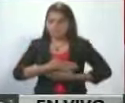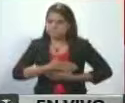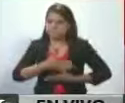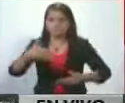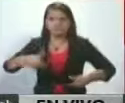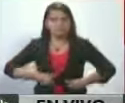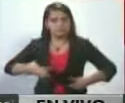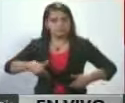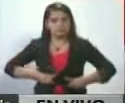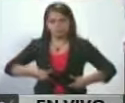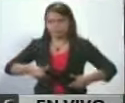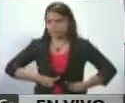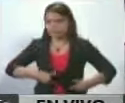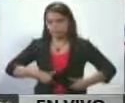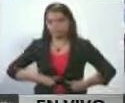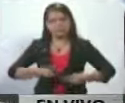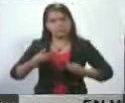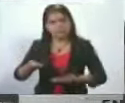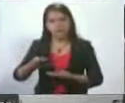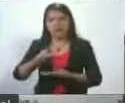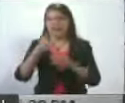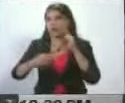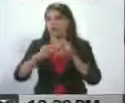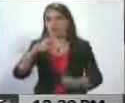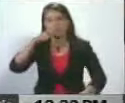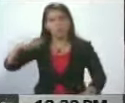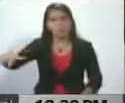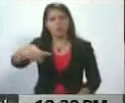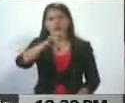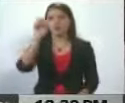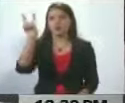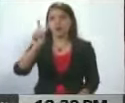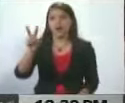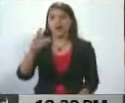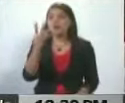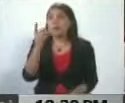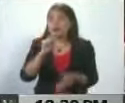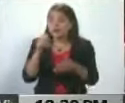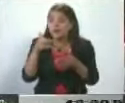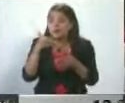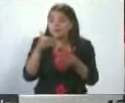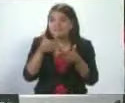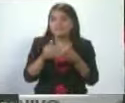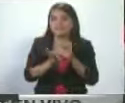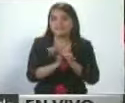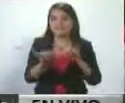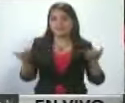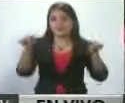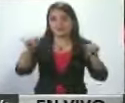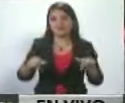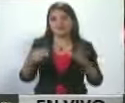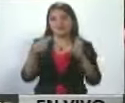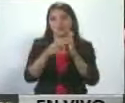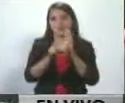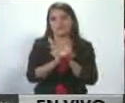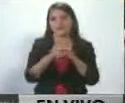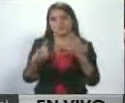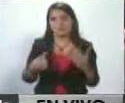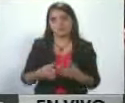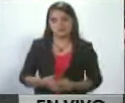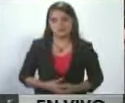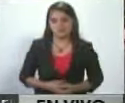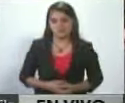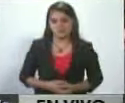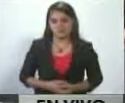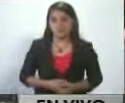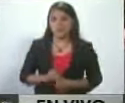el pellejo por el pueblo venezolano en los próximos 4 meses que faltan para terminar este año.